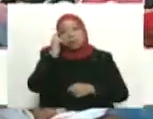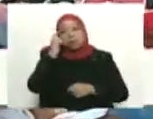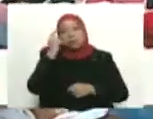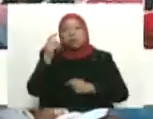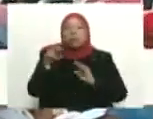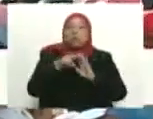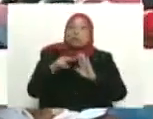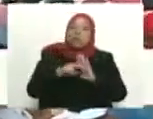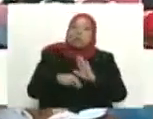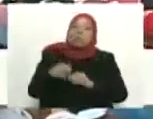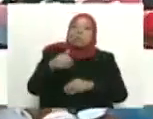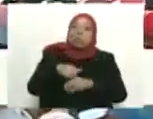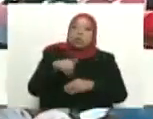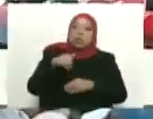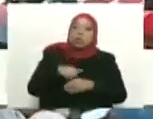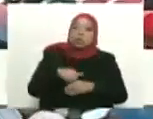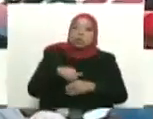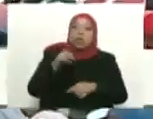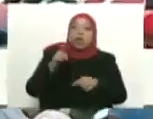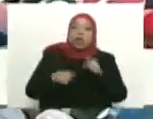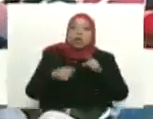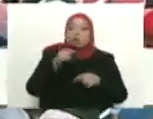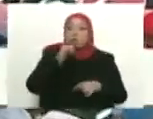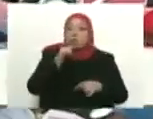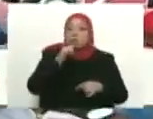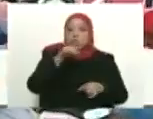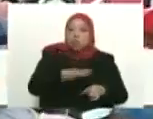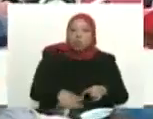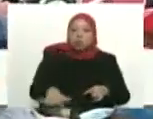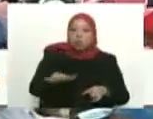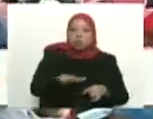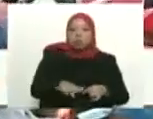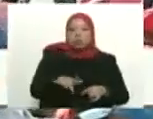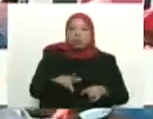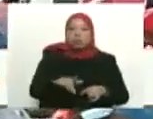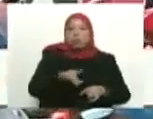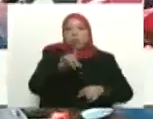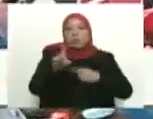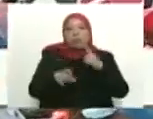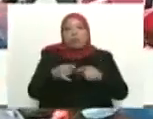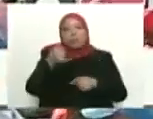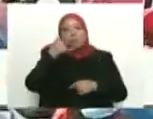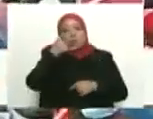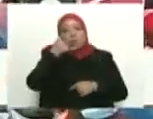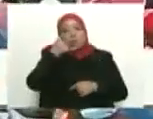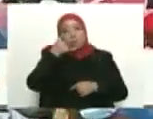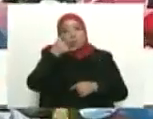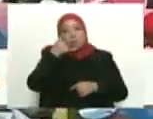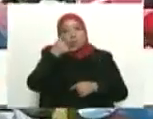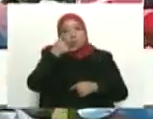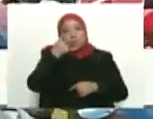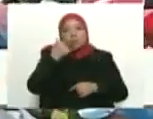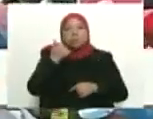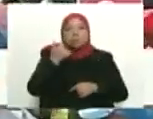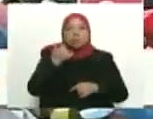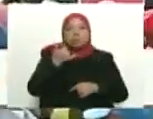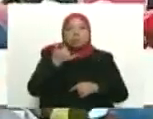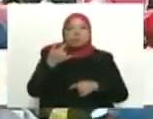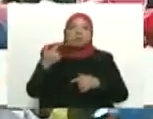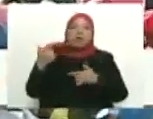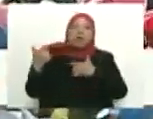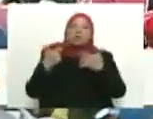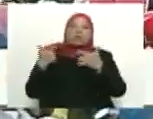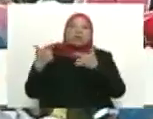unos centros de votación en algunos lugares. Ustedes van con su teléfono. Porque ahí lo que va a haber es una piña parejo,